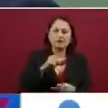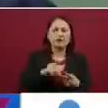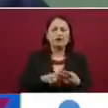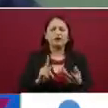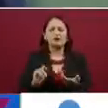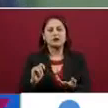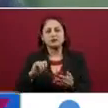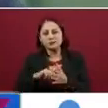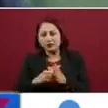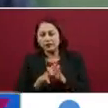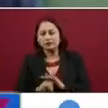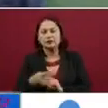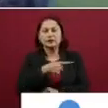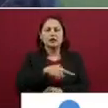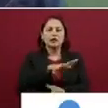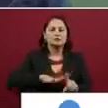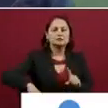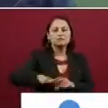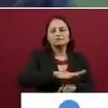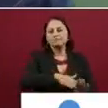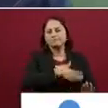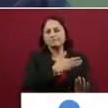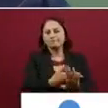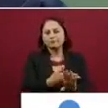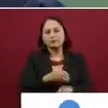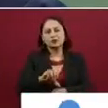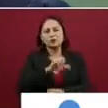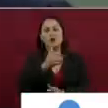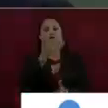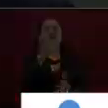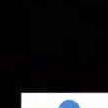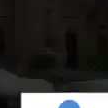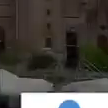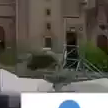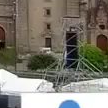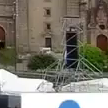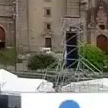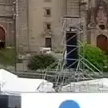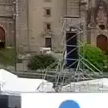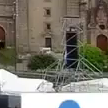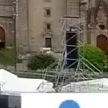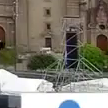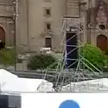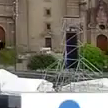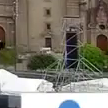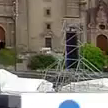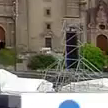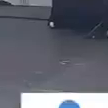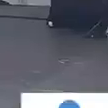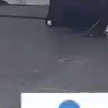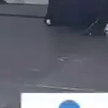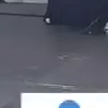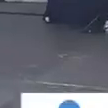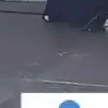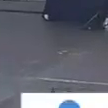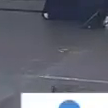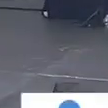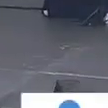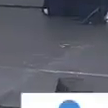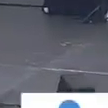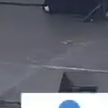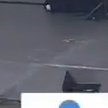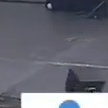ambientales y por falta de transparencia. Amor de mis amores, si dejaste